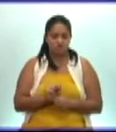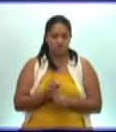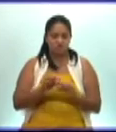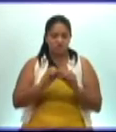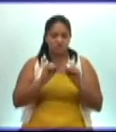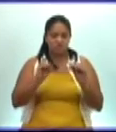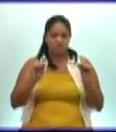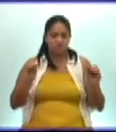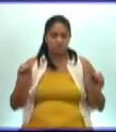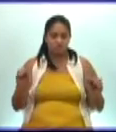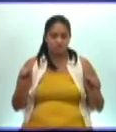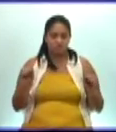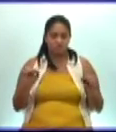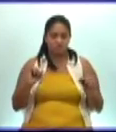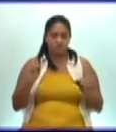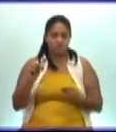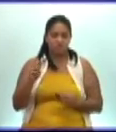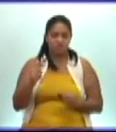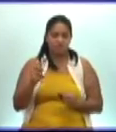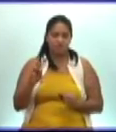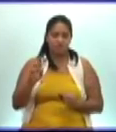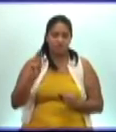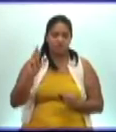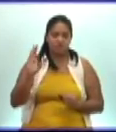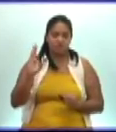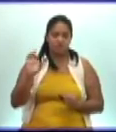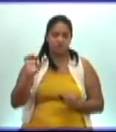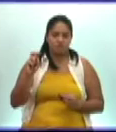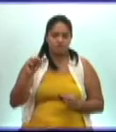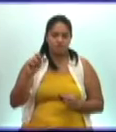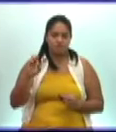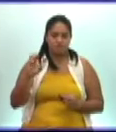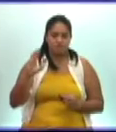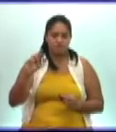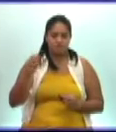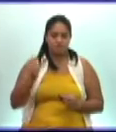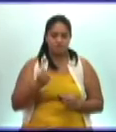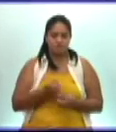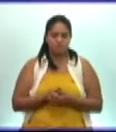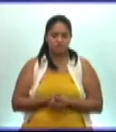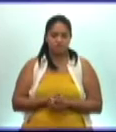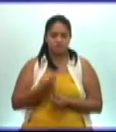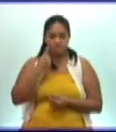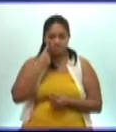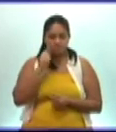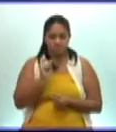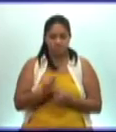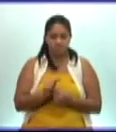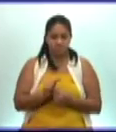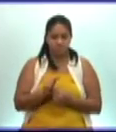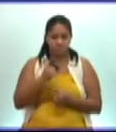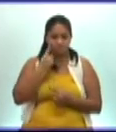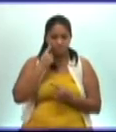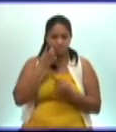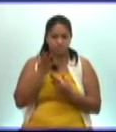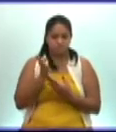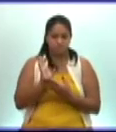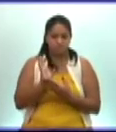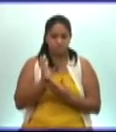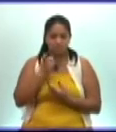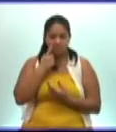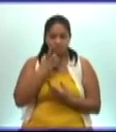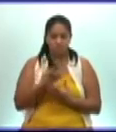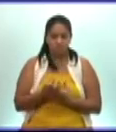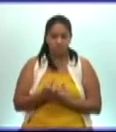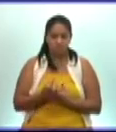de interferencia formada por zonas claras y oscuras. Le muestro esta animación, bien interesante.